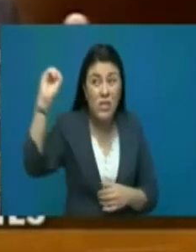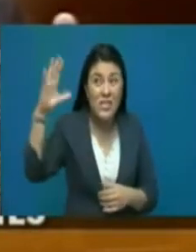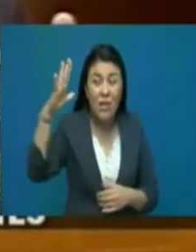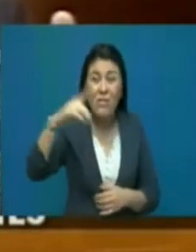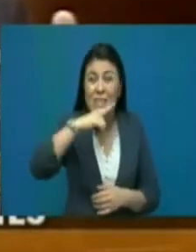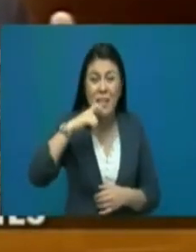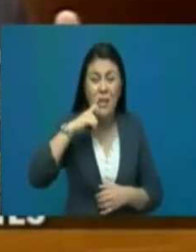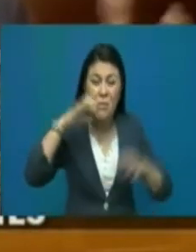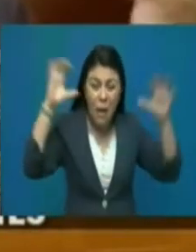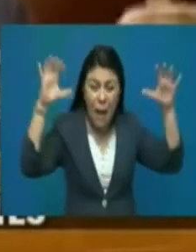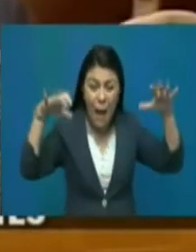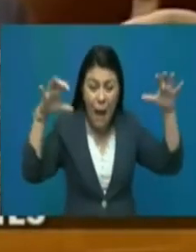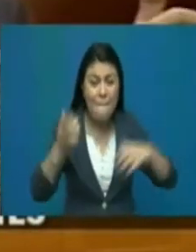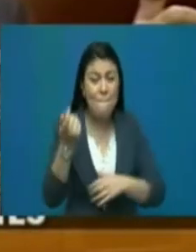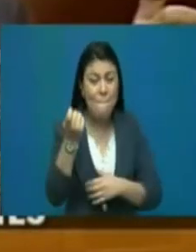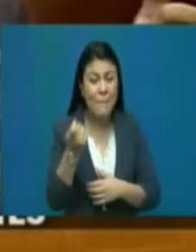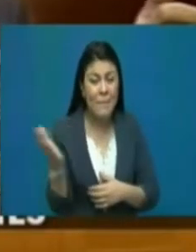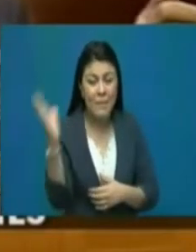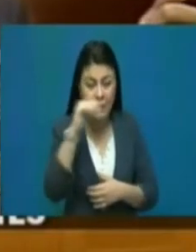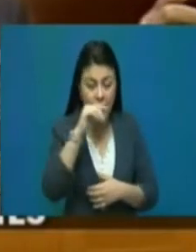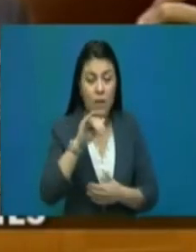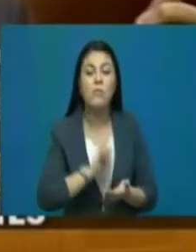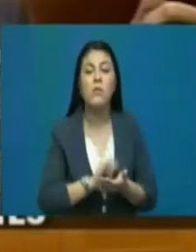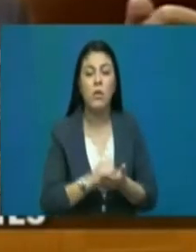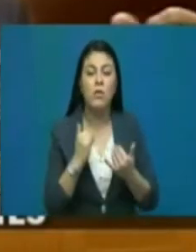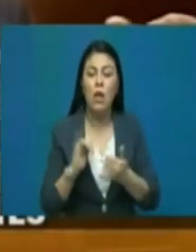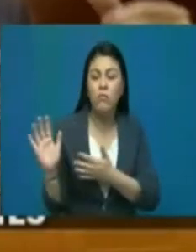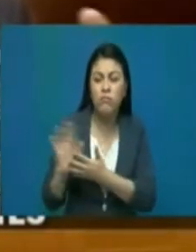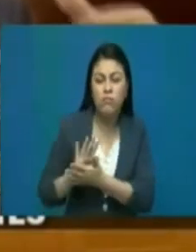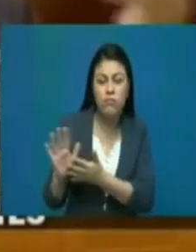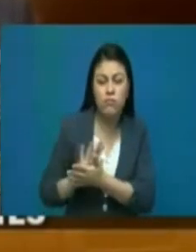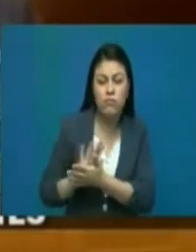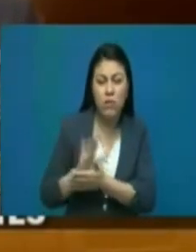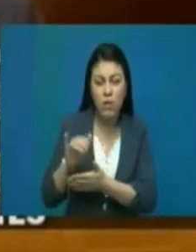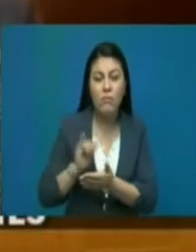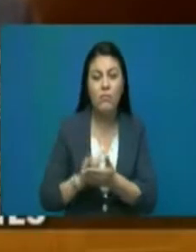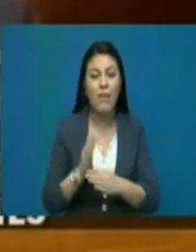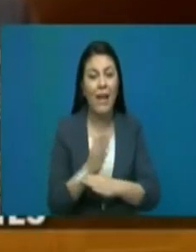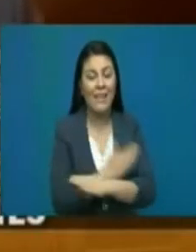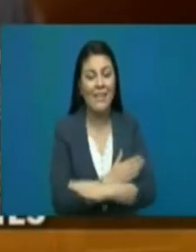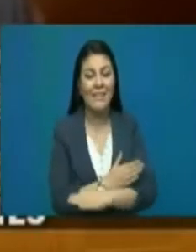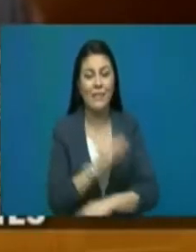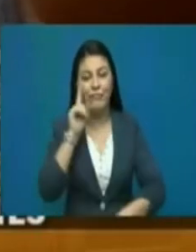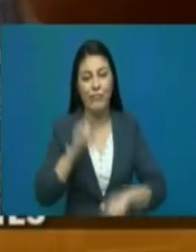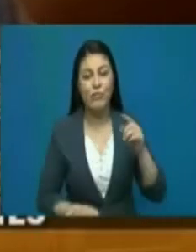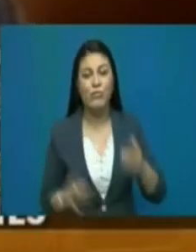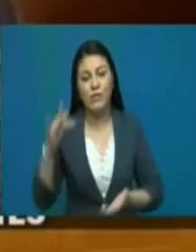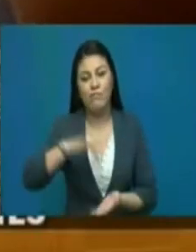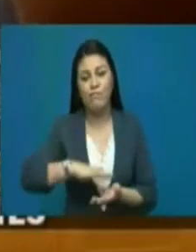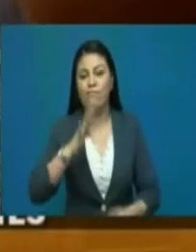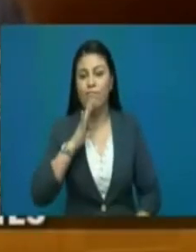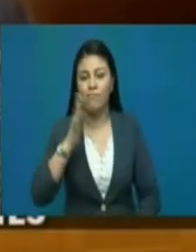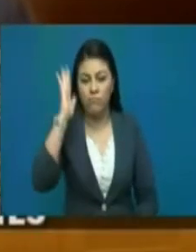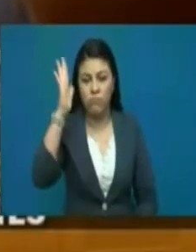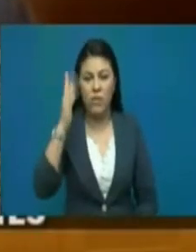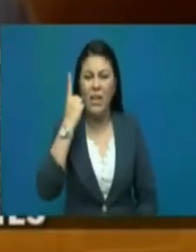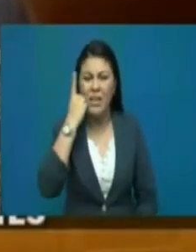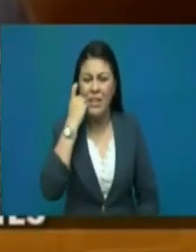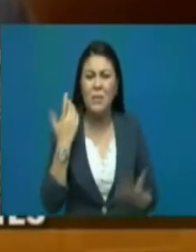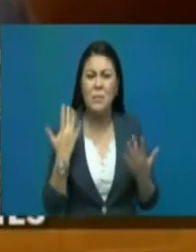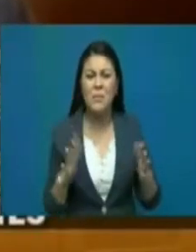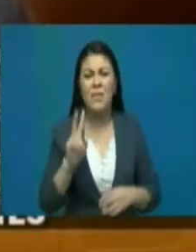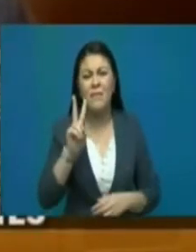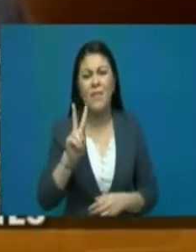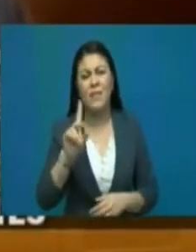niño logramos presidente Tener información previa lástima no pudimos intervenir ayer pero son más de 26